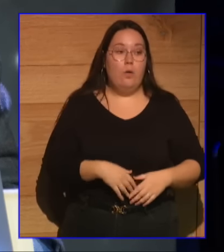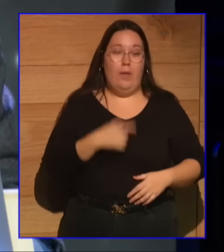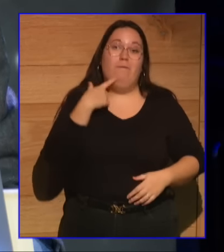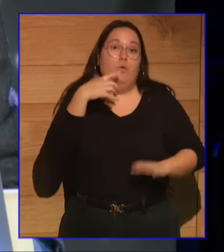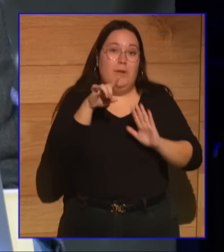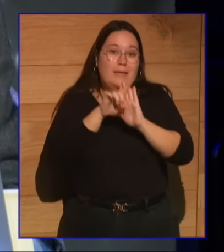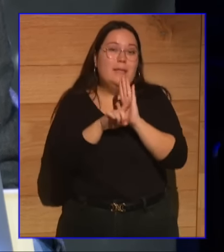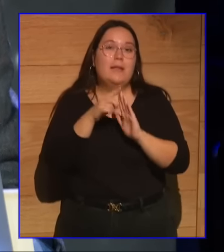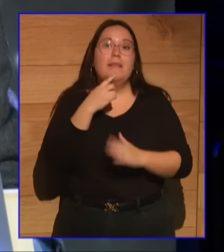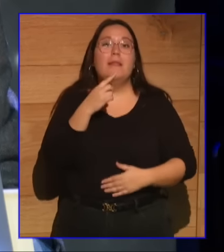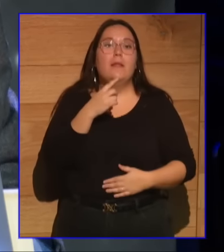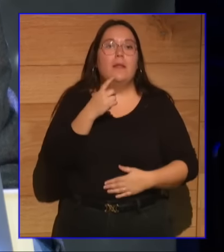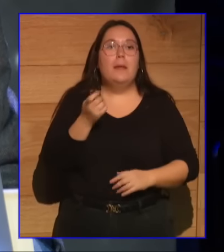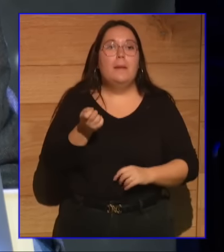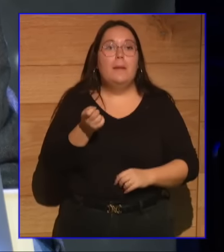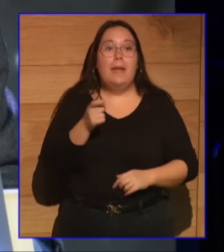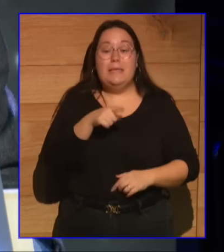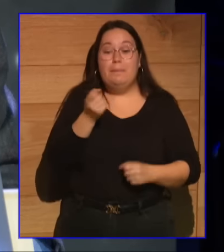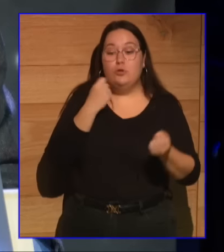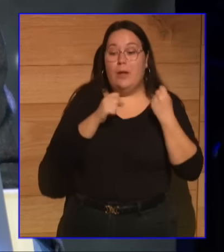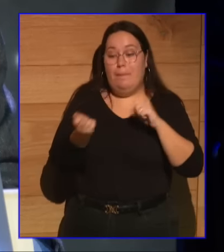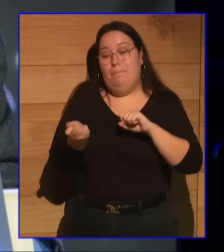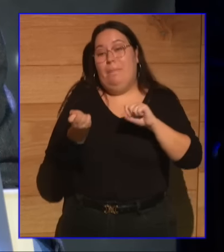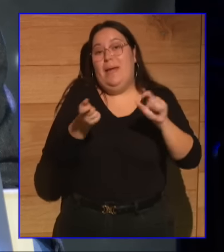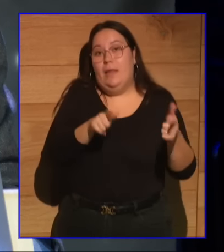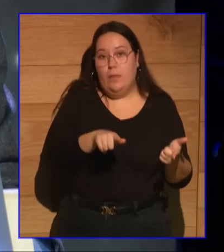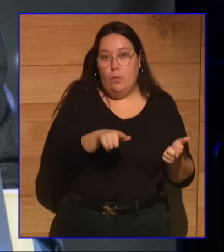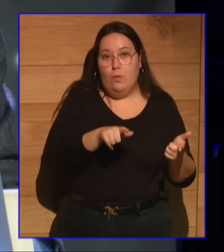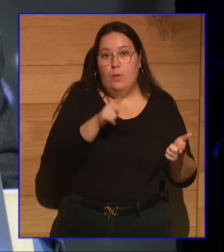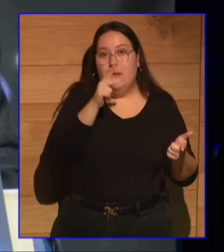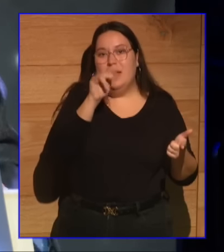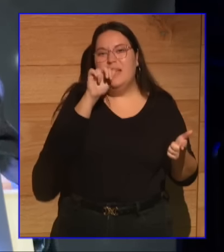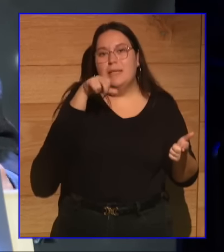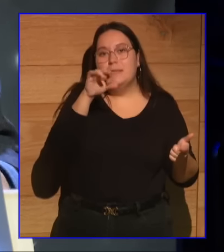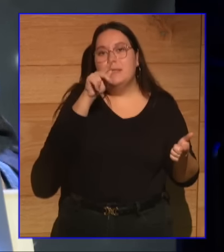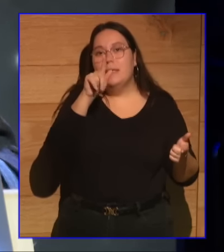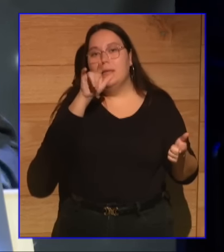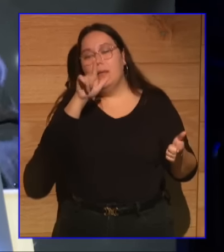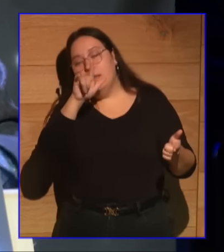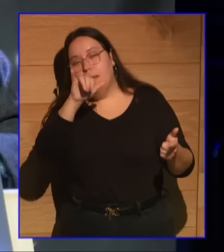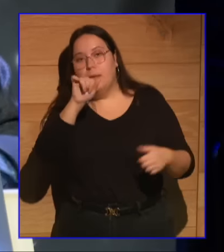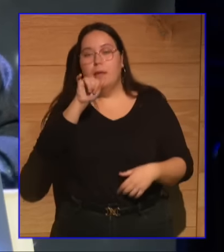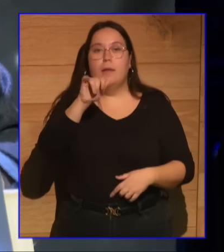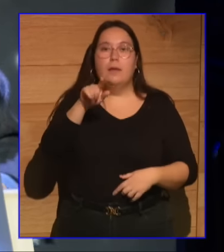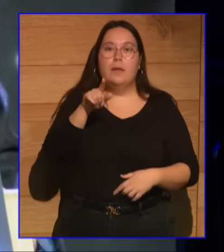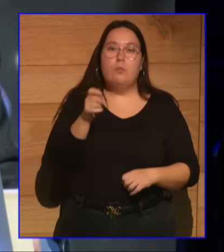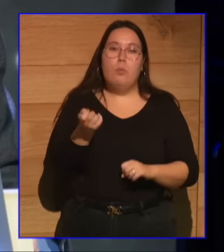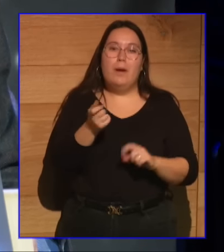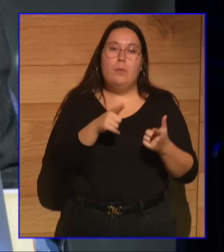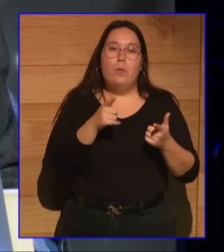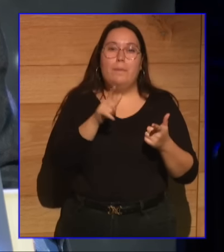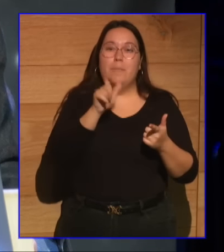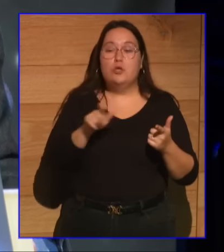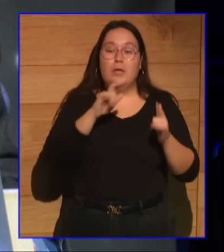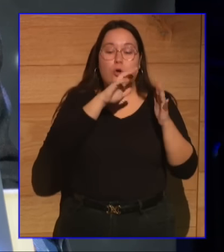lista hablan del equivalente a ese personaje, que no es el que encarna Kingsley. Kingsley encarna una especie de amalgama de diferentes